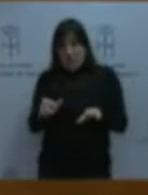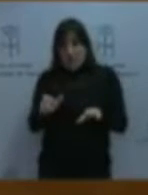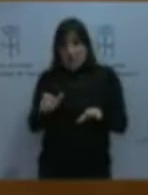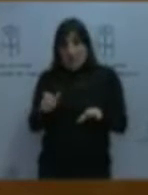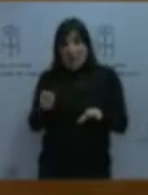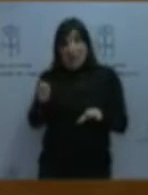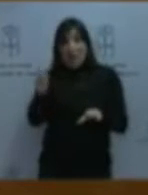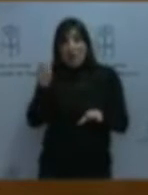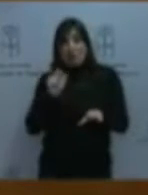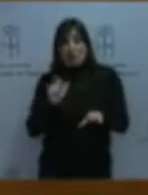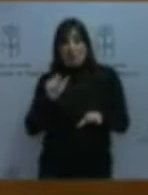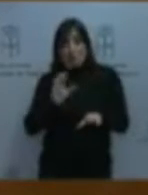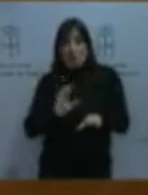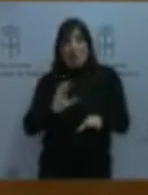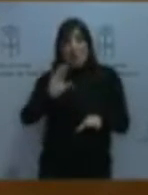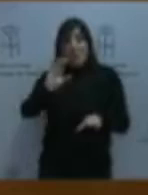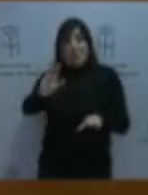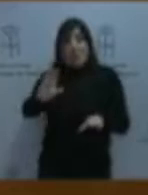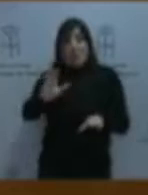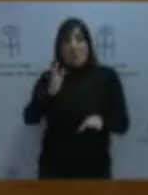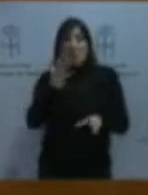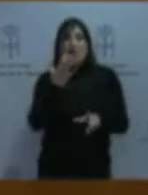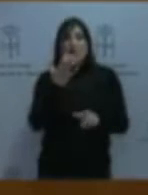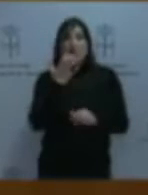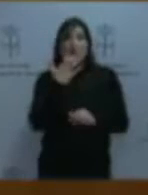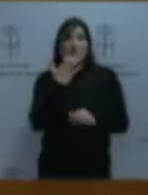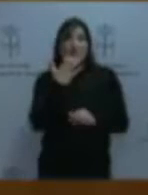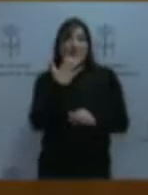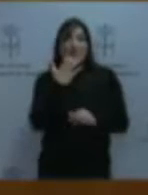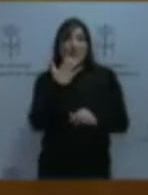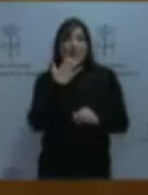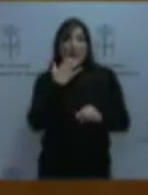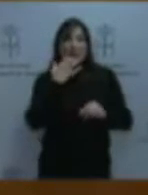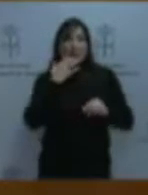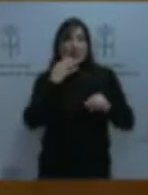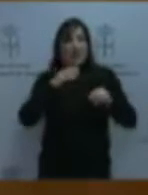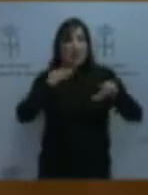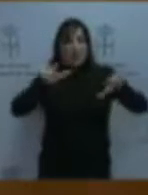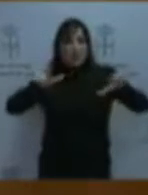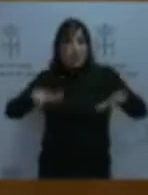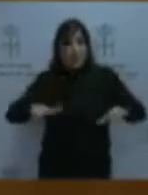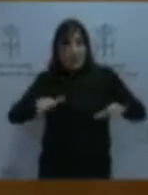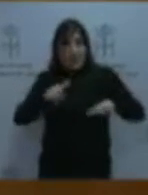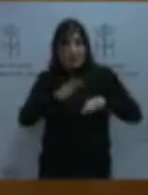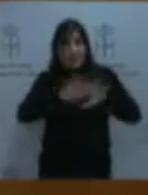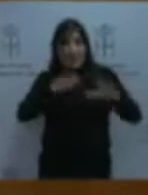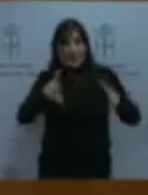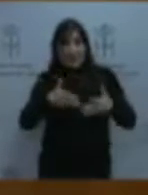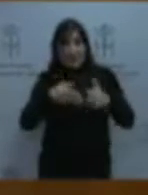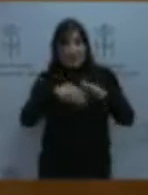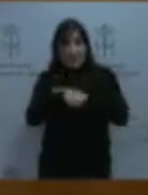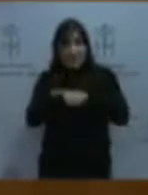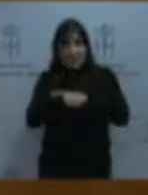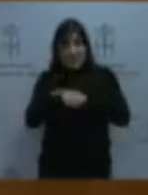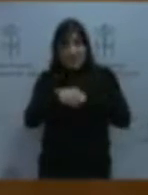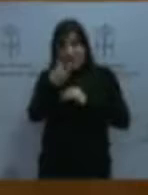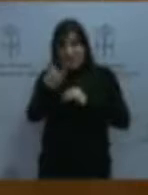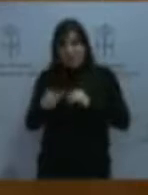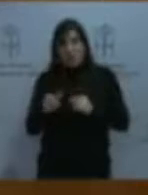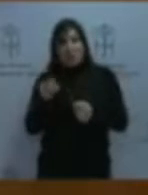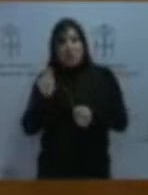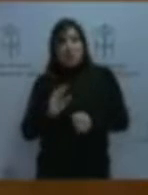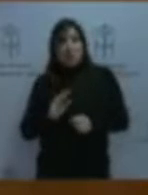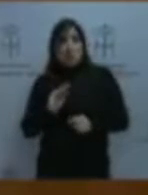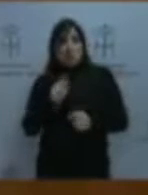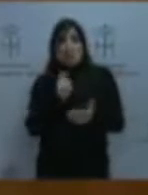esta zona. Y luego vendremos aquí a decir que claro, que es que la oposición nos tiene manía, que siempre nos